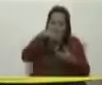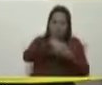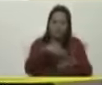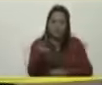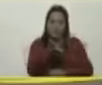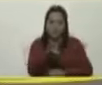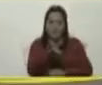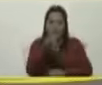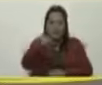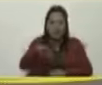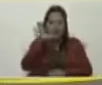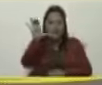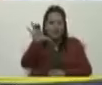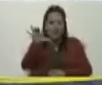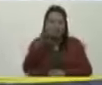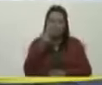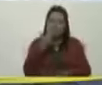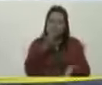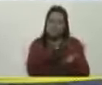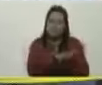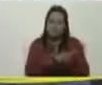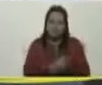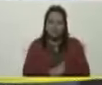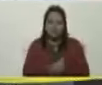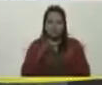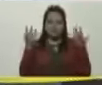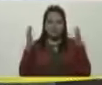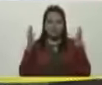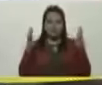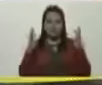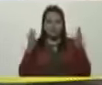estamos. Muchas gracias.